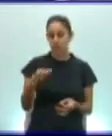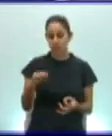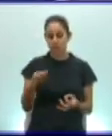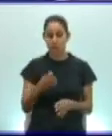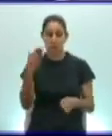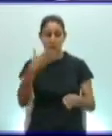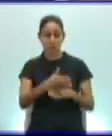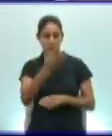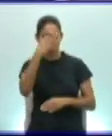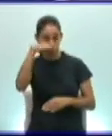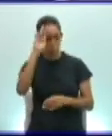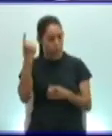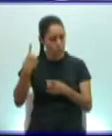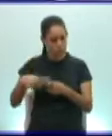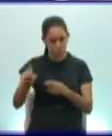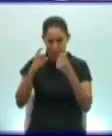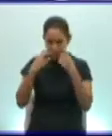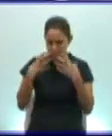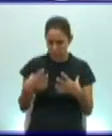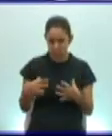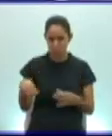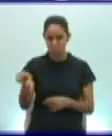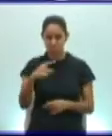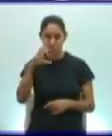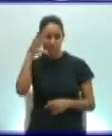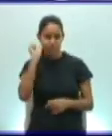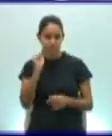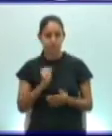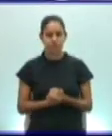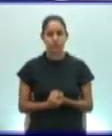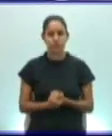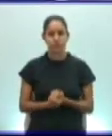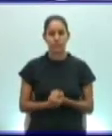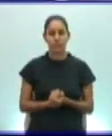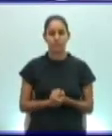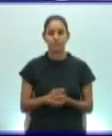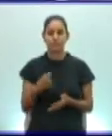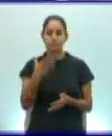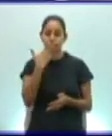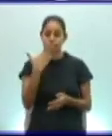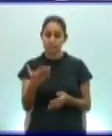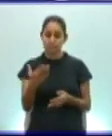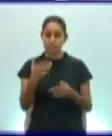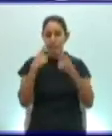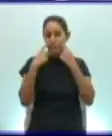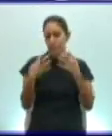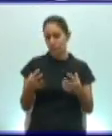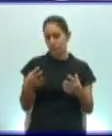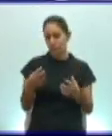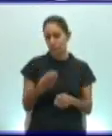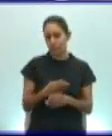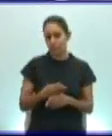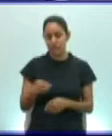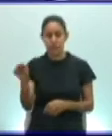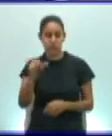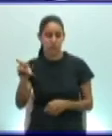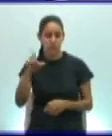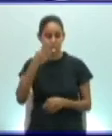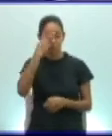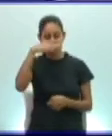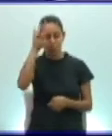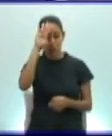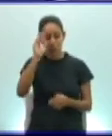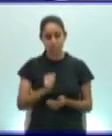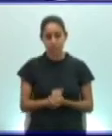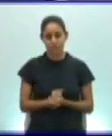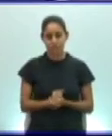a ir adelantando. Por lo tanto, una etapa muy rica en hechos donde se va a desarrollar el socialismo cubano. Por lo tanto,